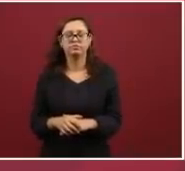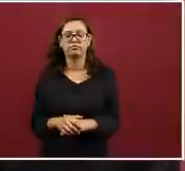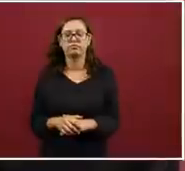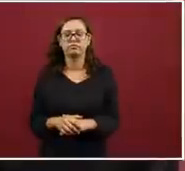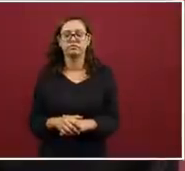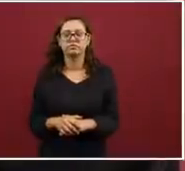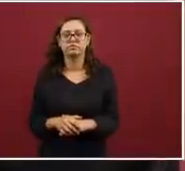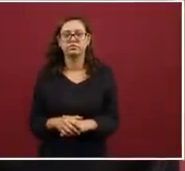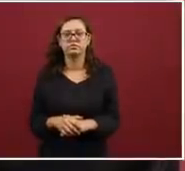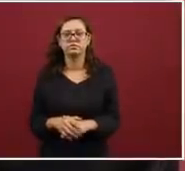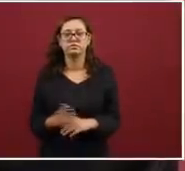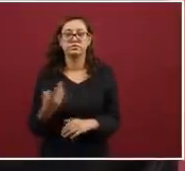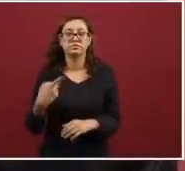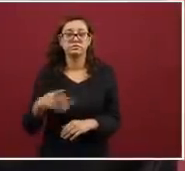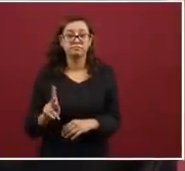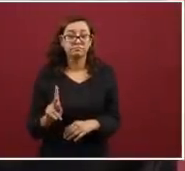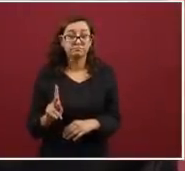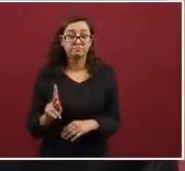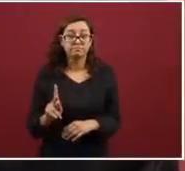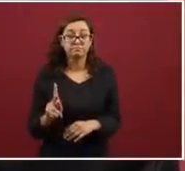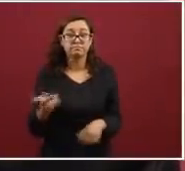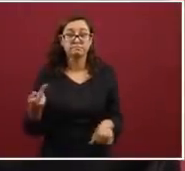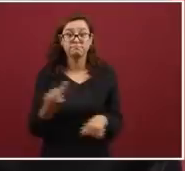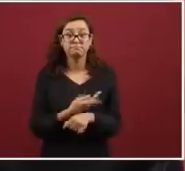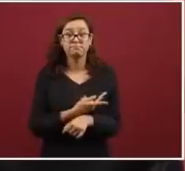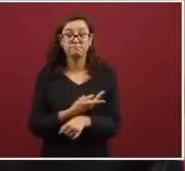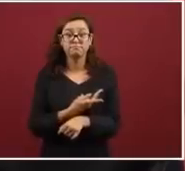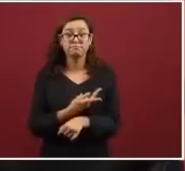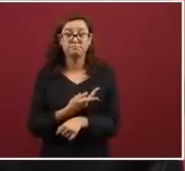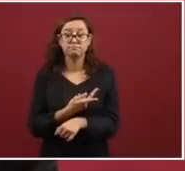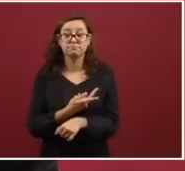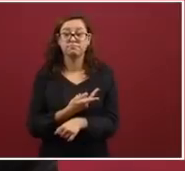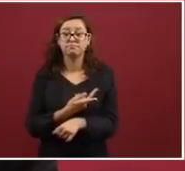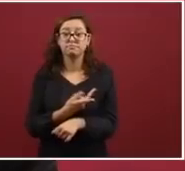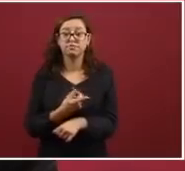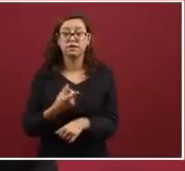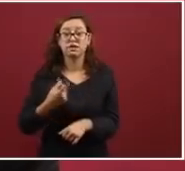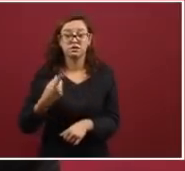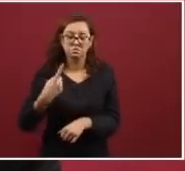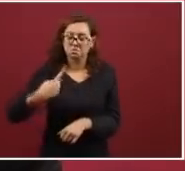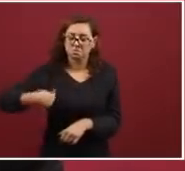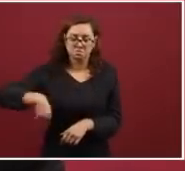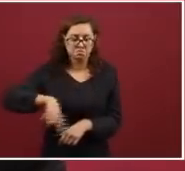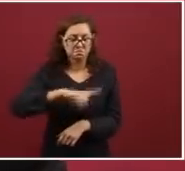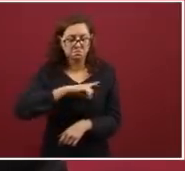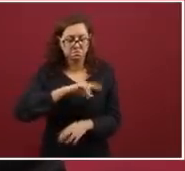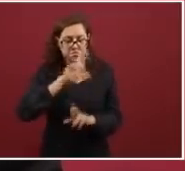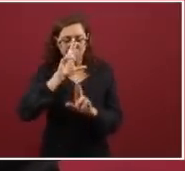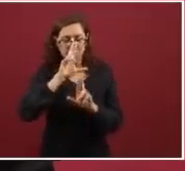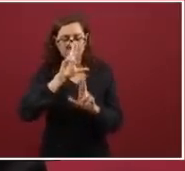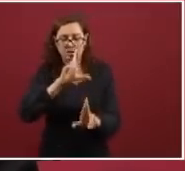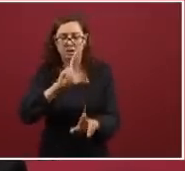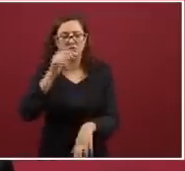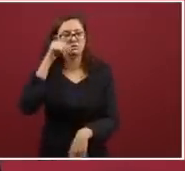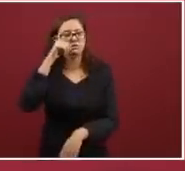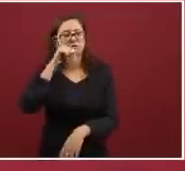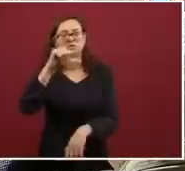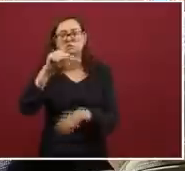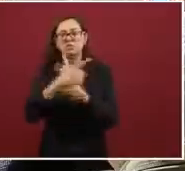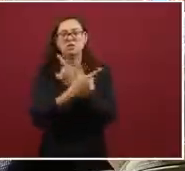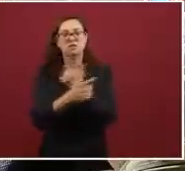Pero nosotros tenemos que garantizar siempre, siempre la libertad de expresión. Ayer estaba yo